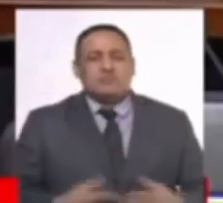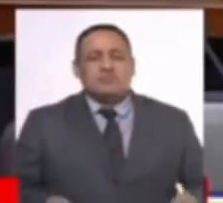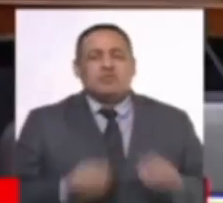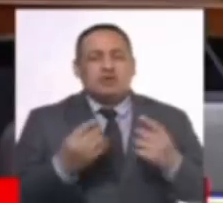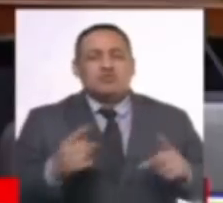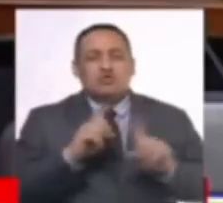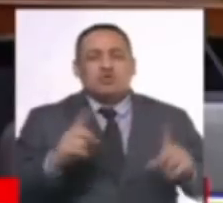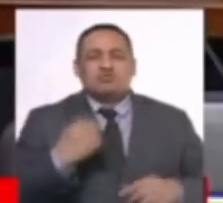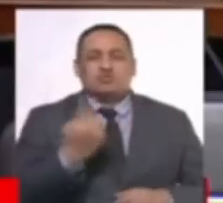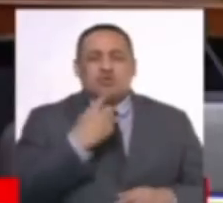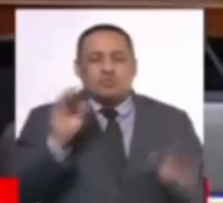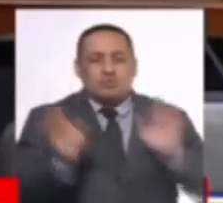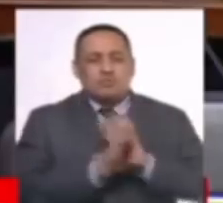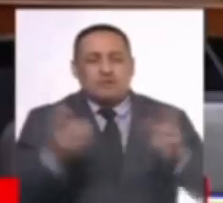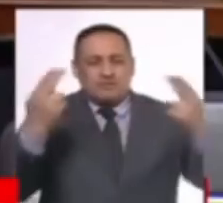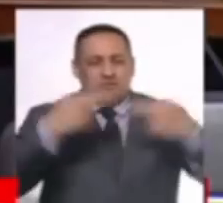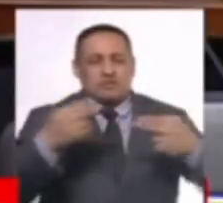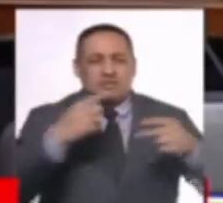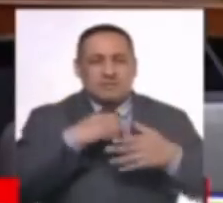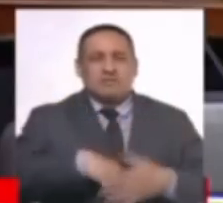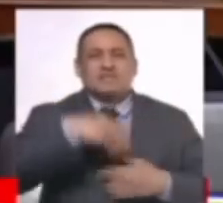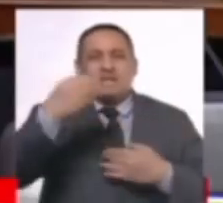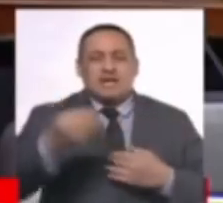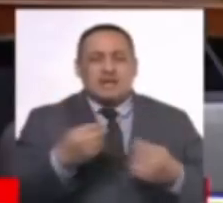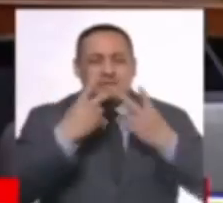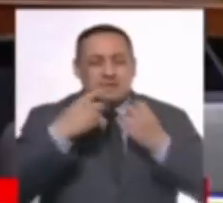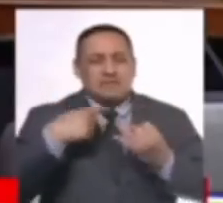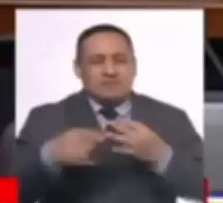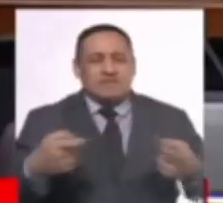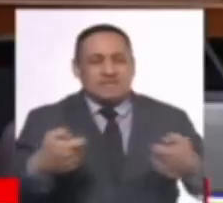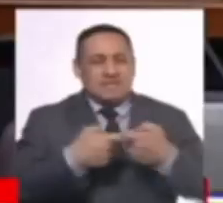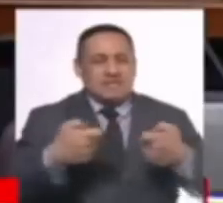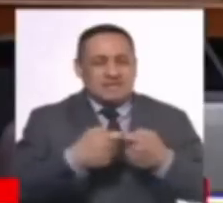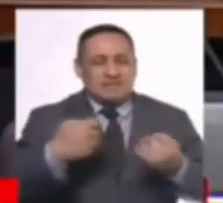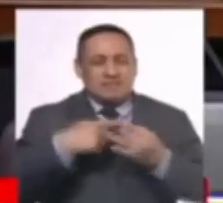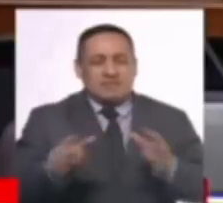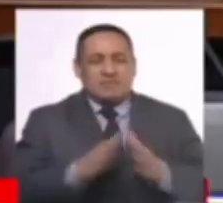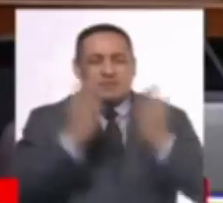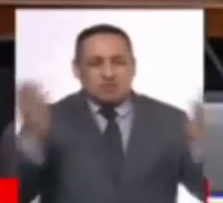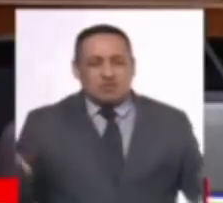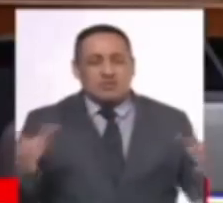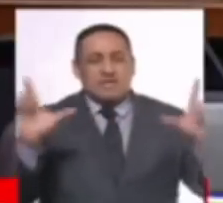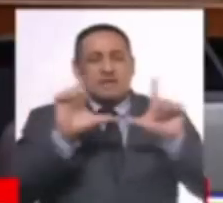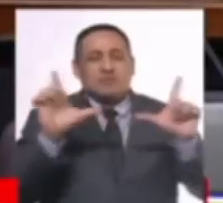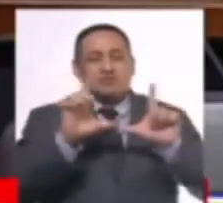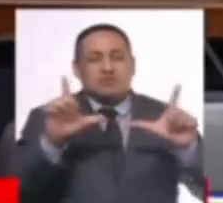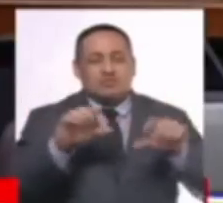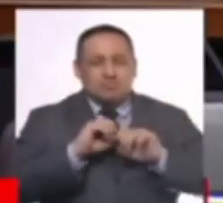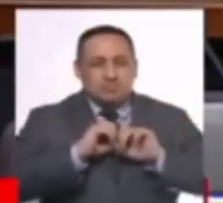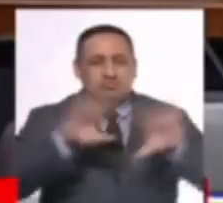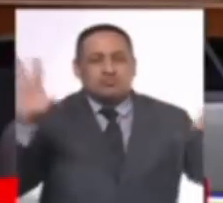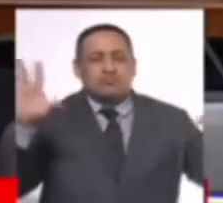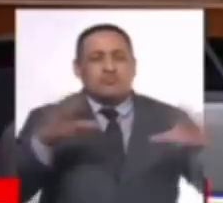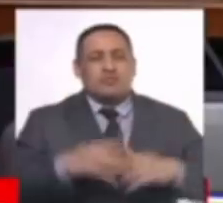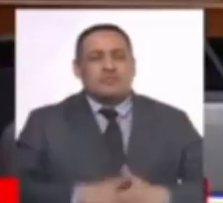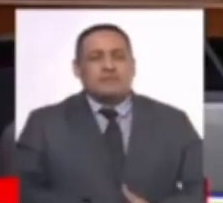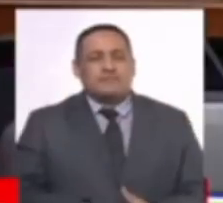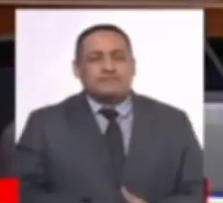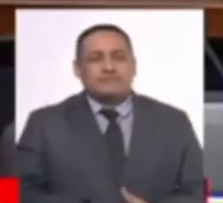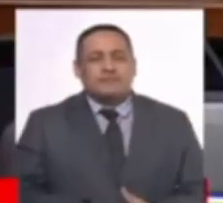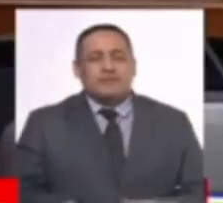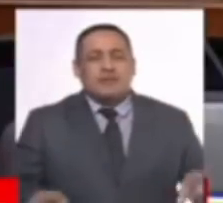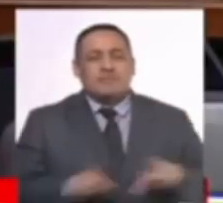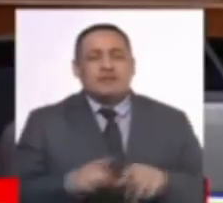esto no solamente está en nuestras fronteras, esto sale fuera de las fronteras. Las redes y los periódicos y la televisión lo informan.